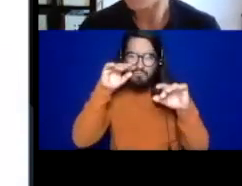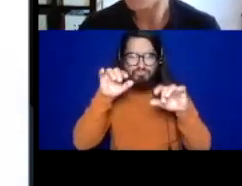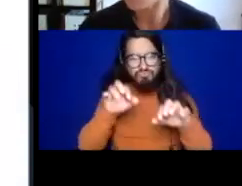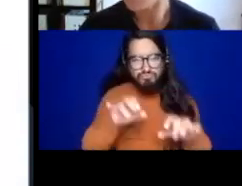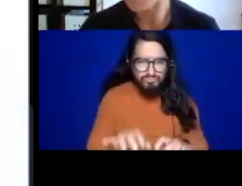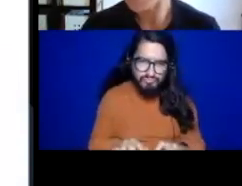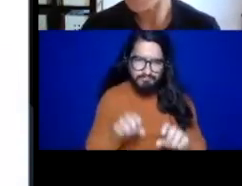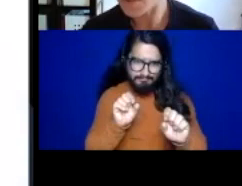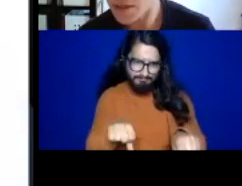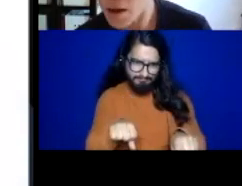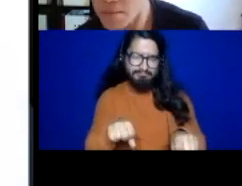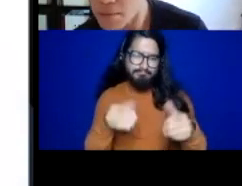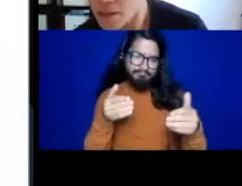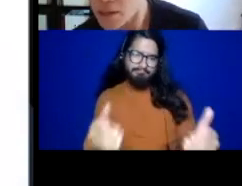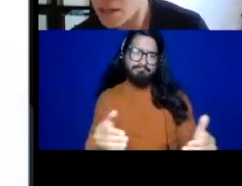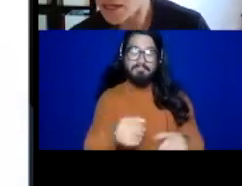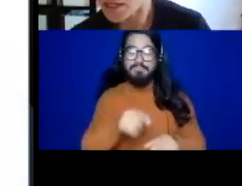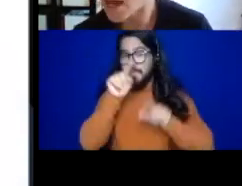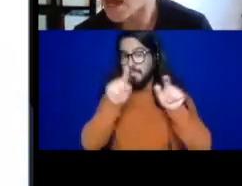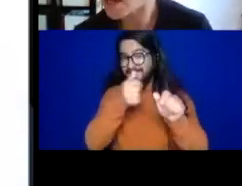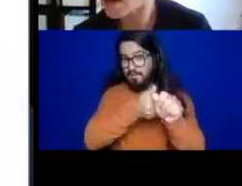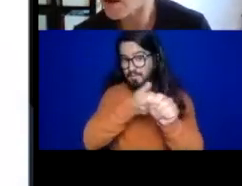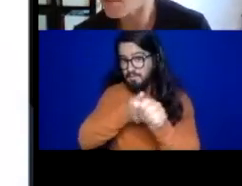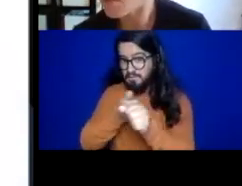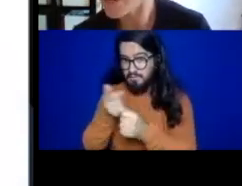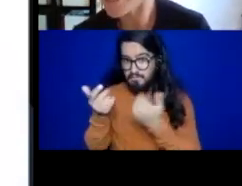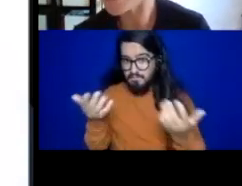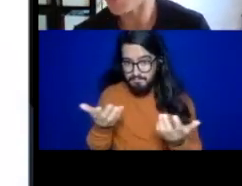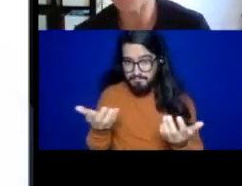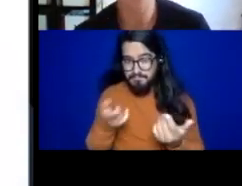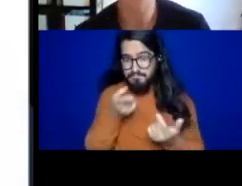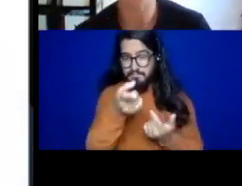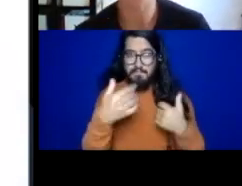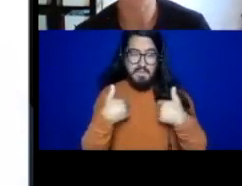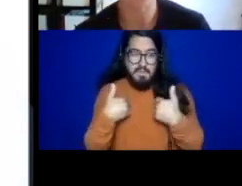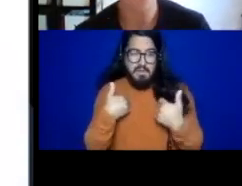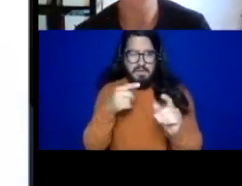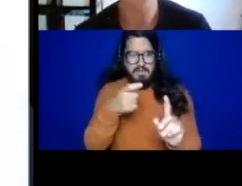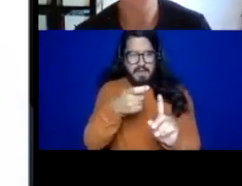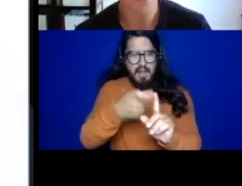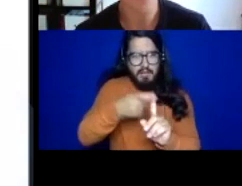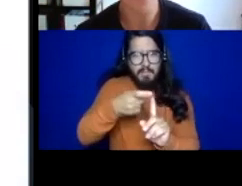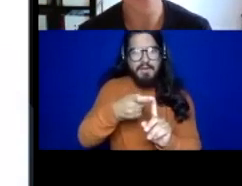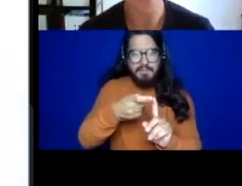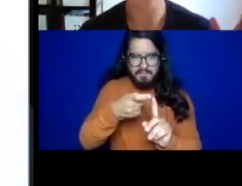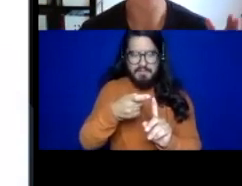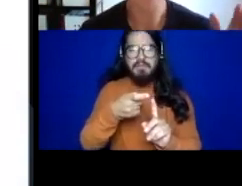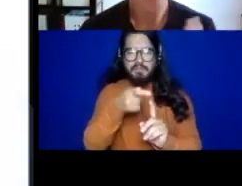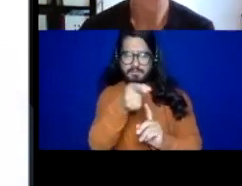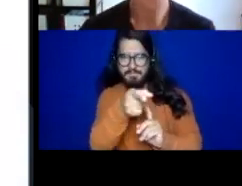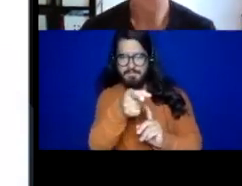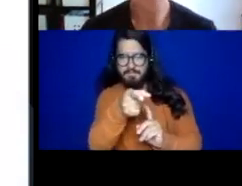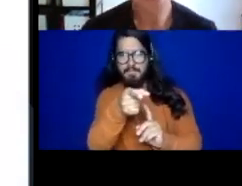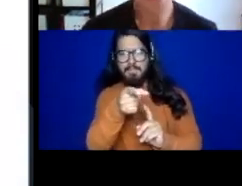diferentes cuentas para hacer y la diferencia entre ellos que